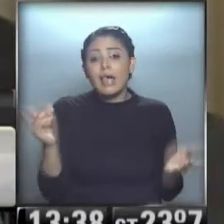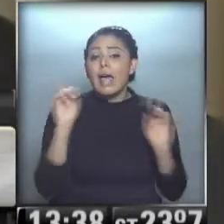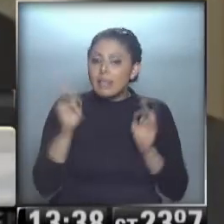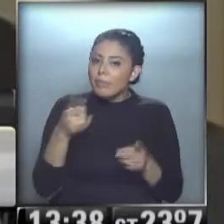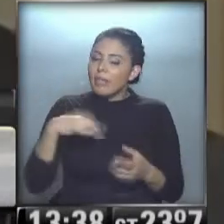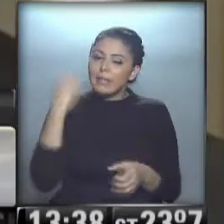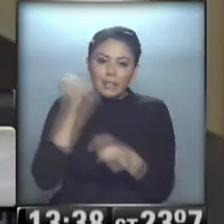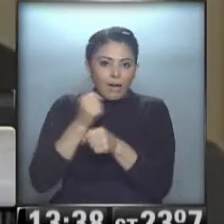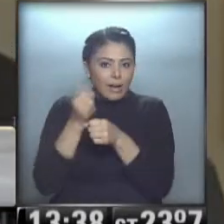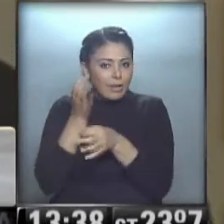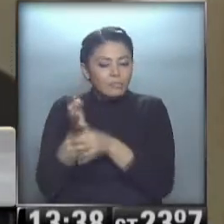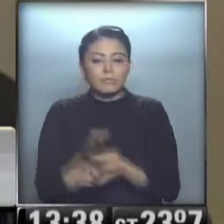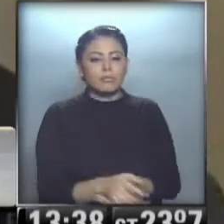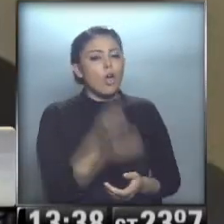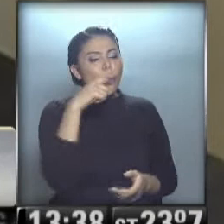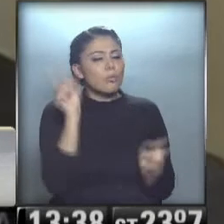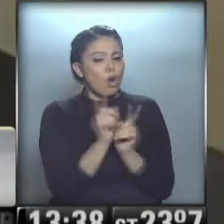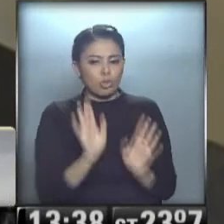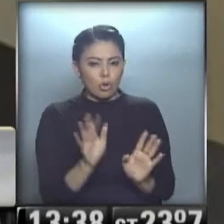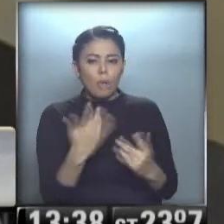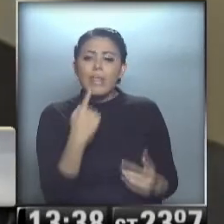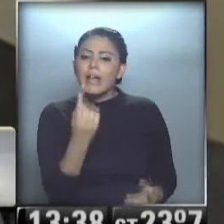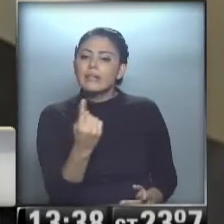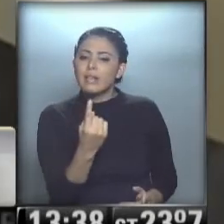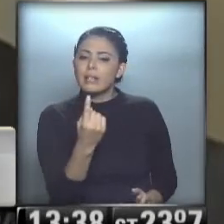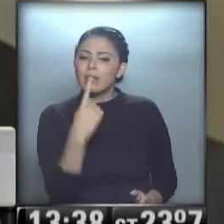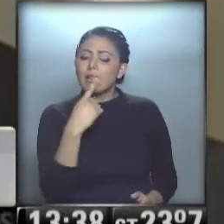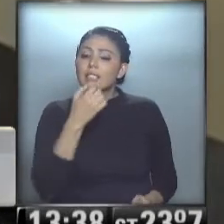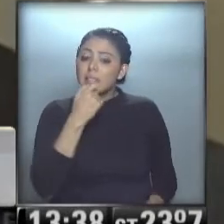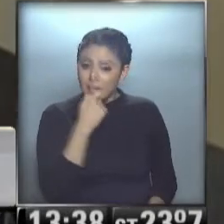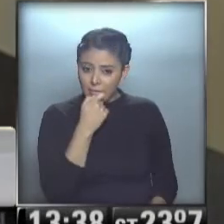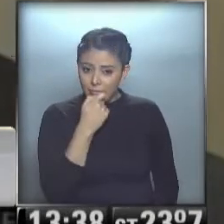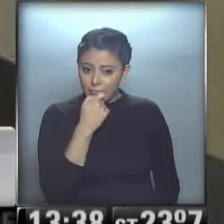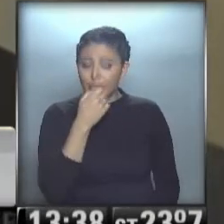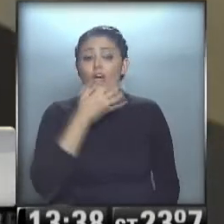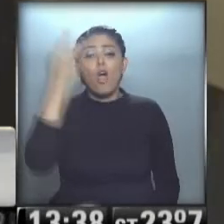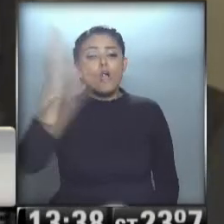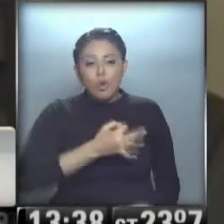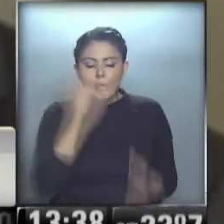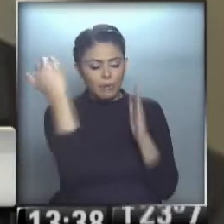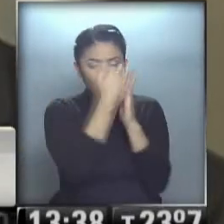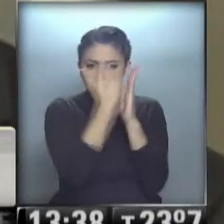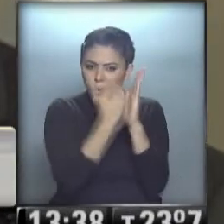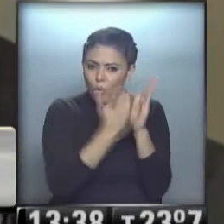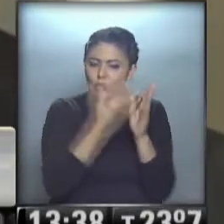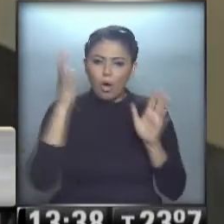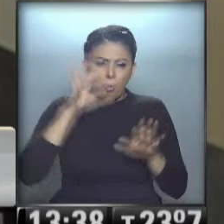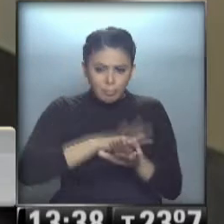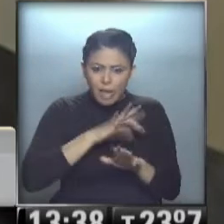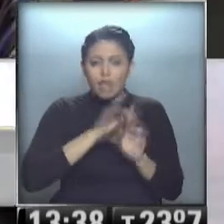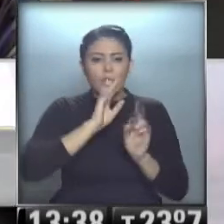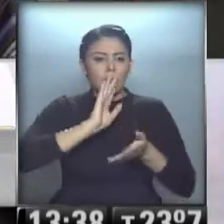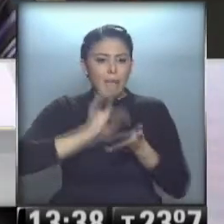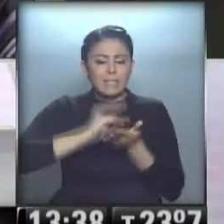también tenemos que trabajar por último y brevemente se puede decir que cumpliendo con las indicaciones médicas y siguiendo con un